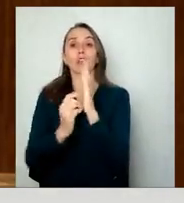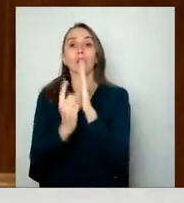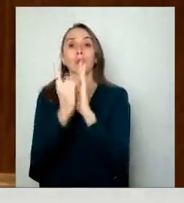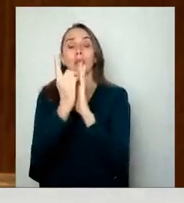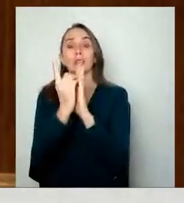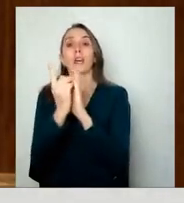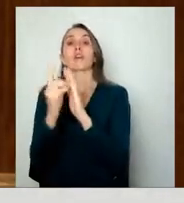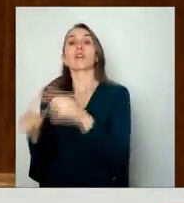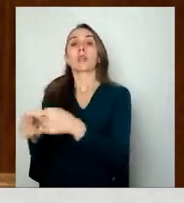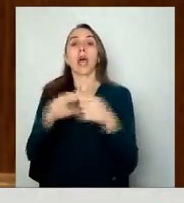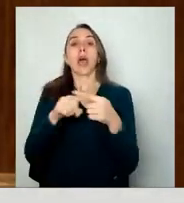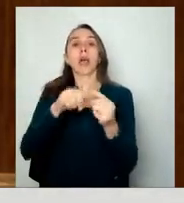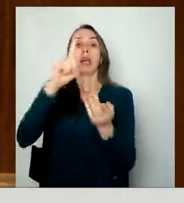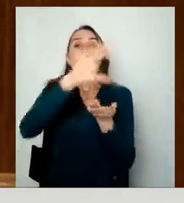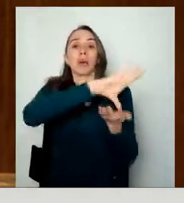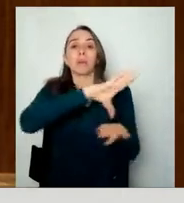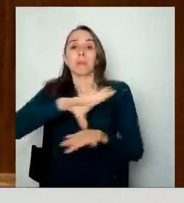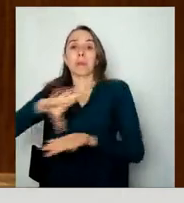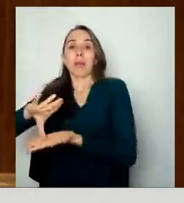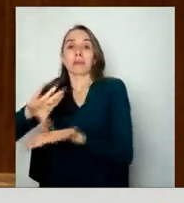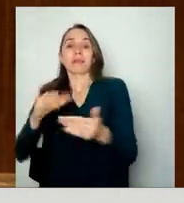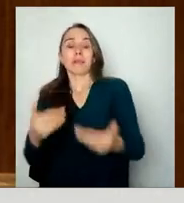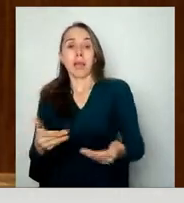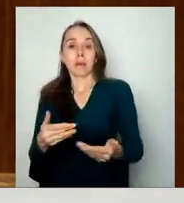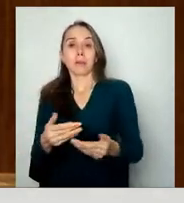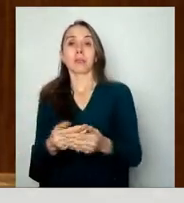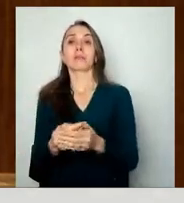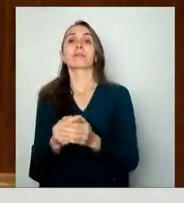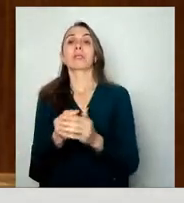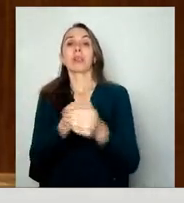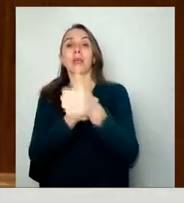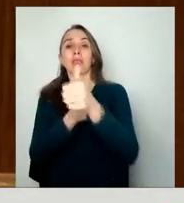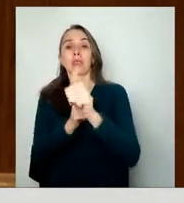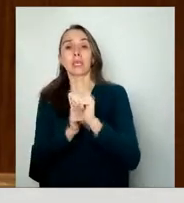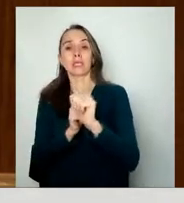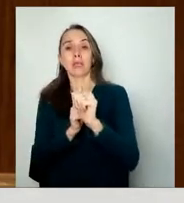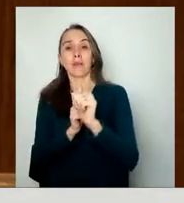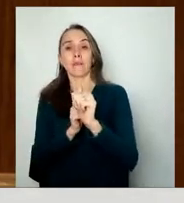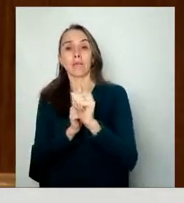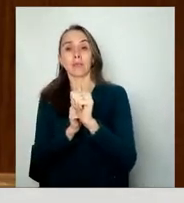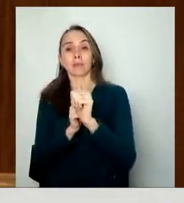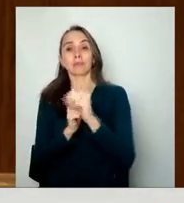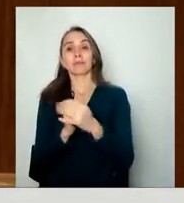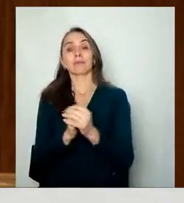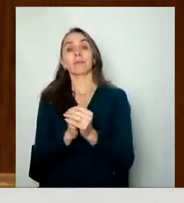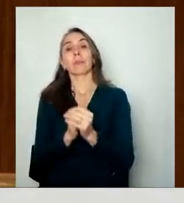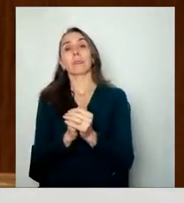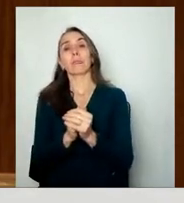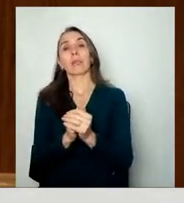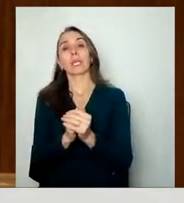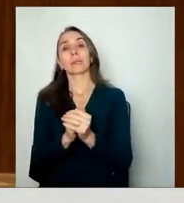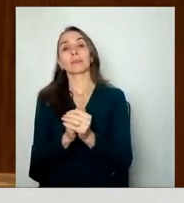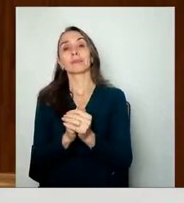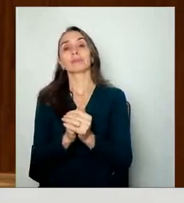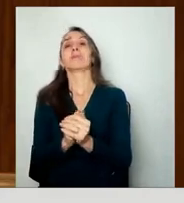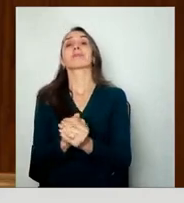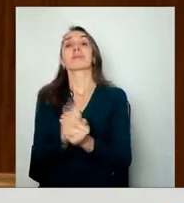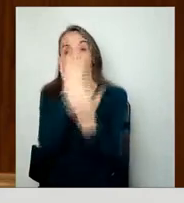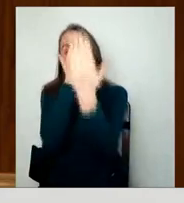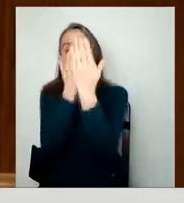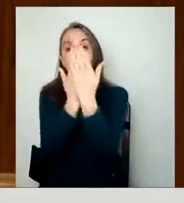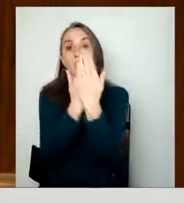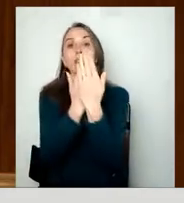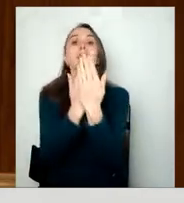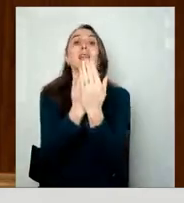actuales y particulares los desafíos que se que en ese contexto deben enfrentar la biblioteca nacional